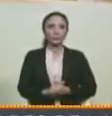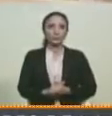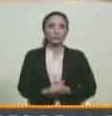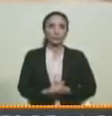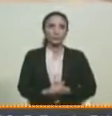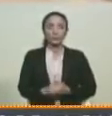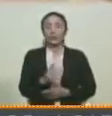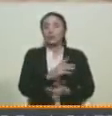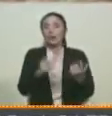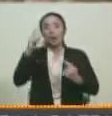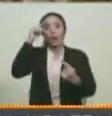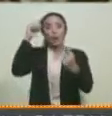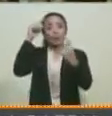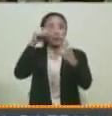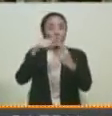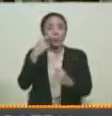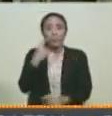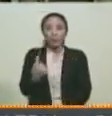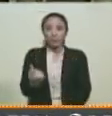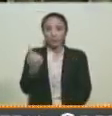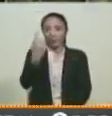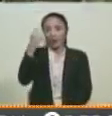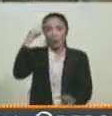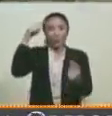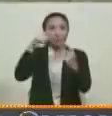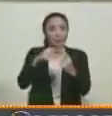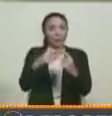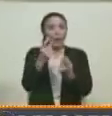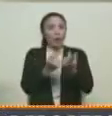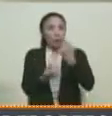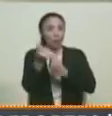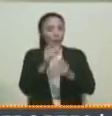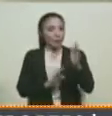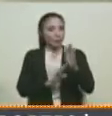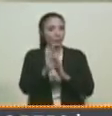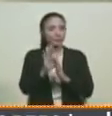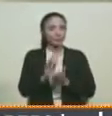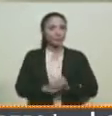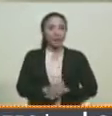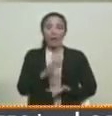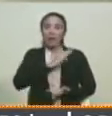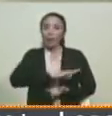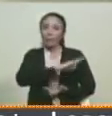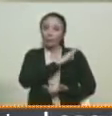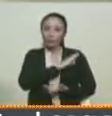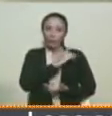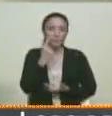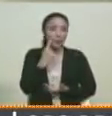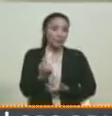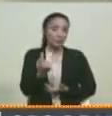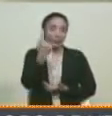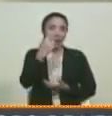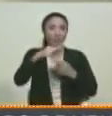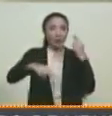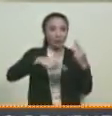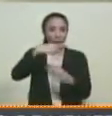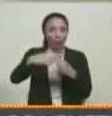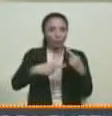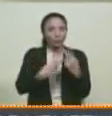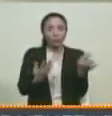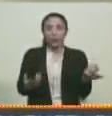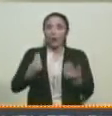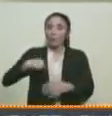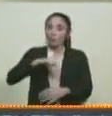Esa es la gran tarea, la misión de misiones. La gran misión de misiones de la revolución bolivariana es